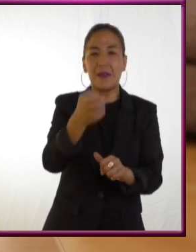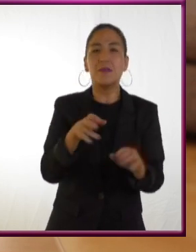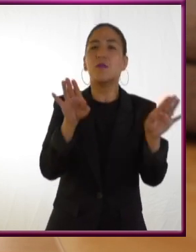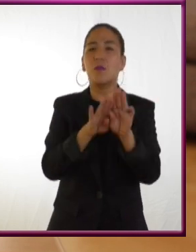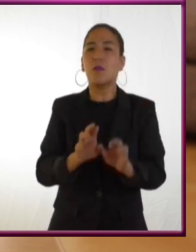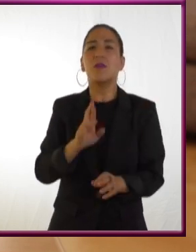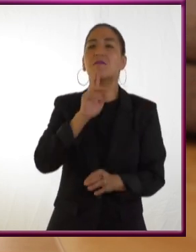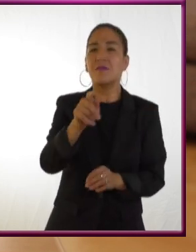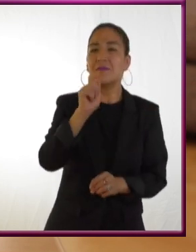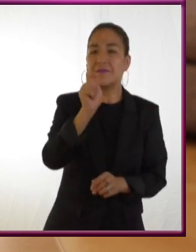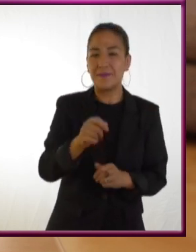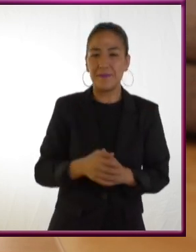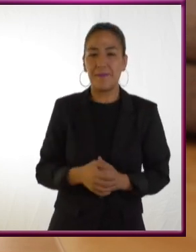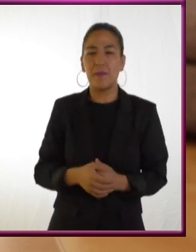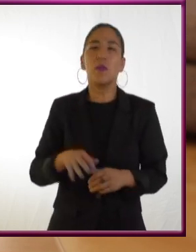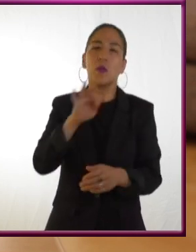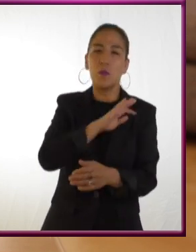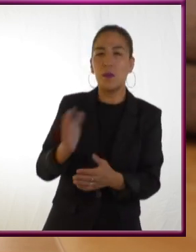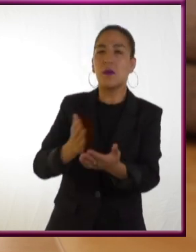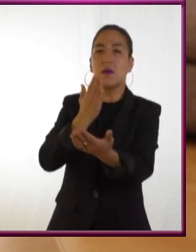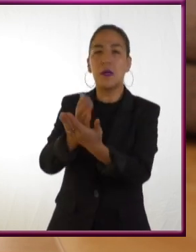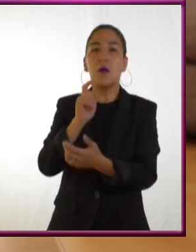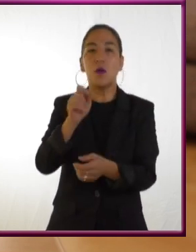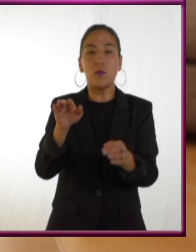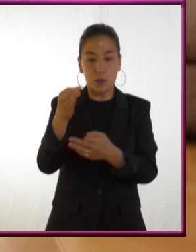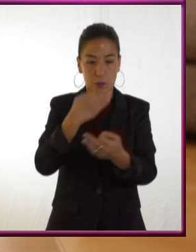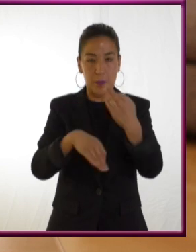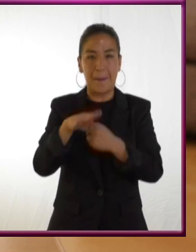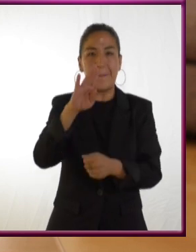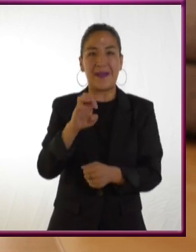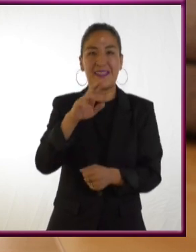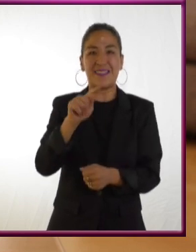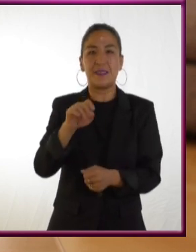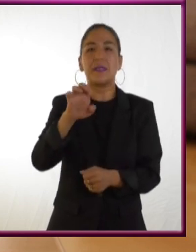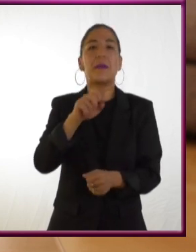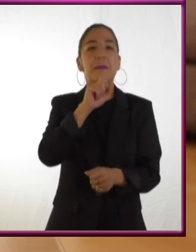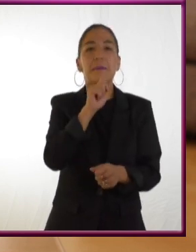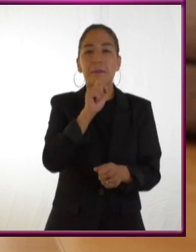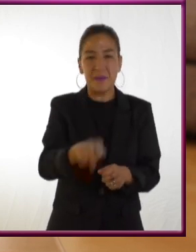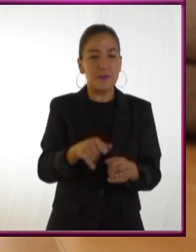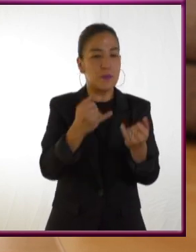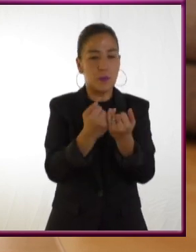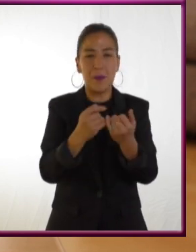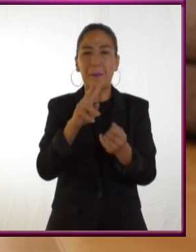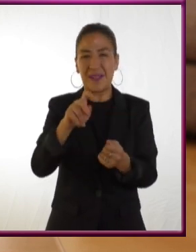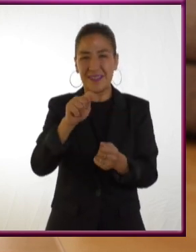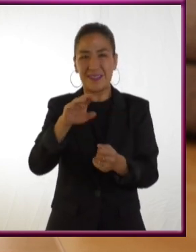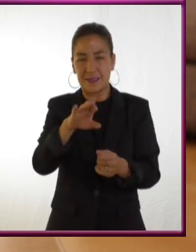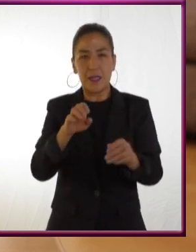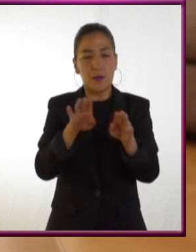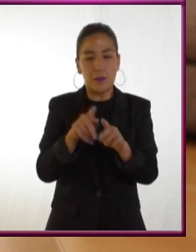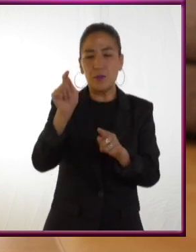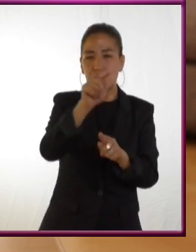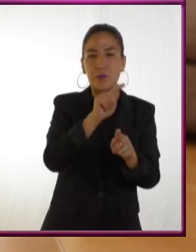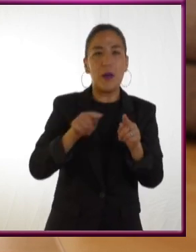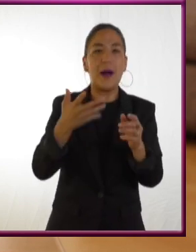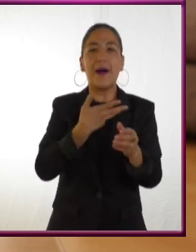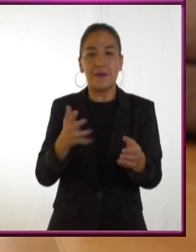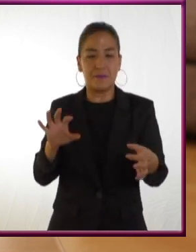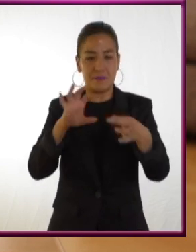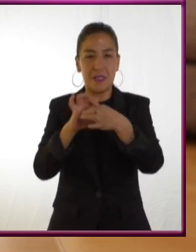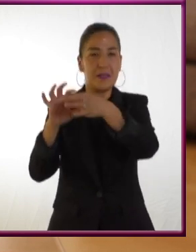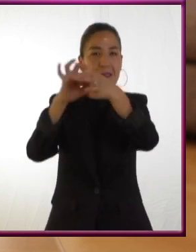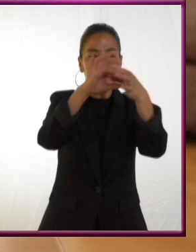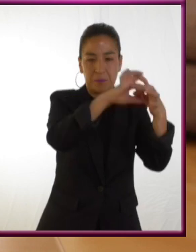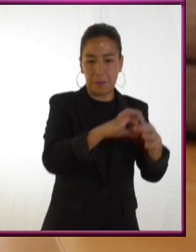son las gráficas dirigidas. Podemos también pedir que todos los vértices estén conectados con ellos mismos, entre sí, entonces hay una